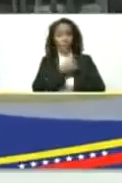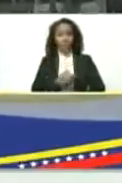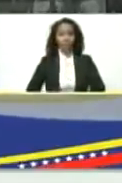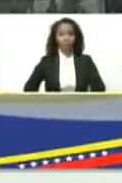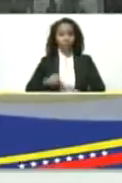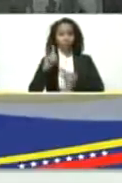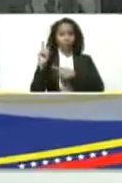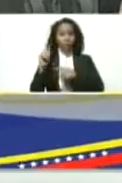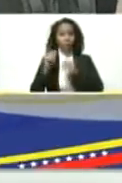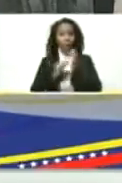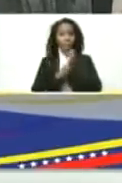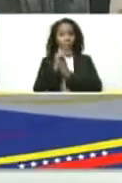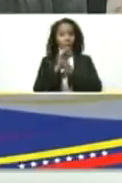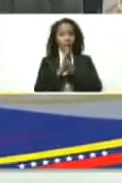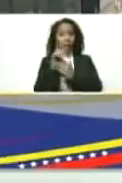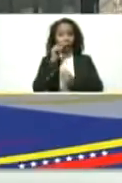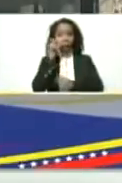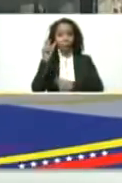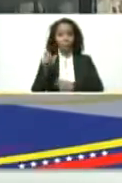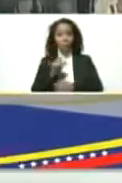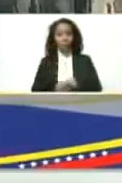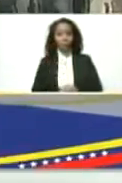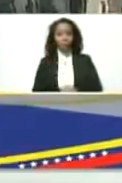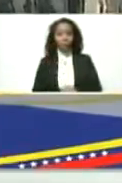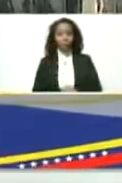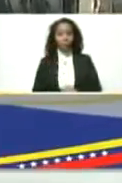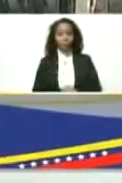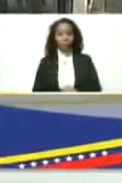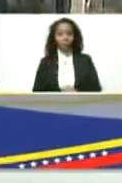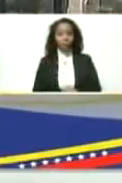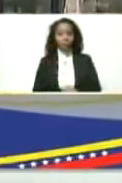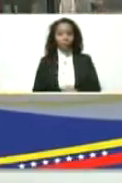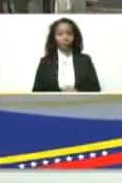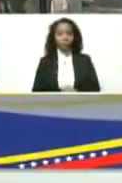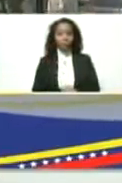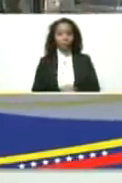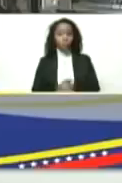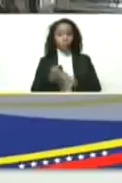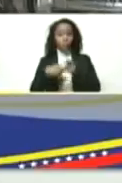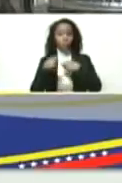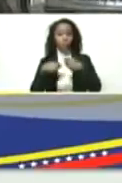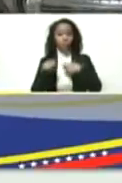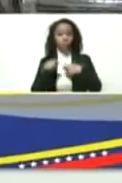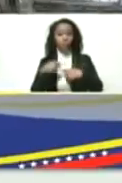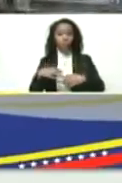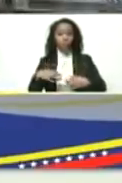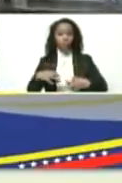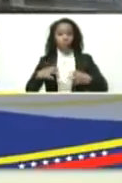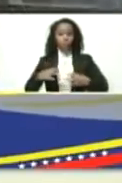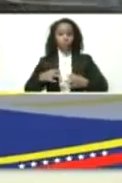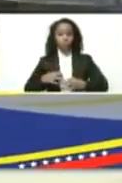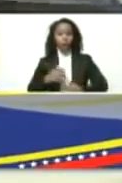empresa, Ernesto Reyes, de Inversiones Vestimoda,